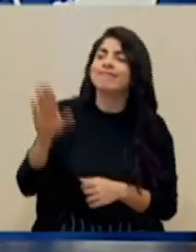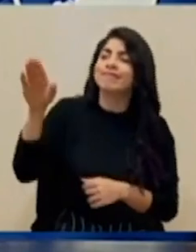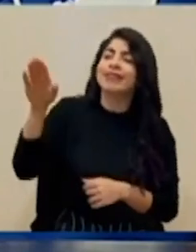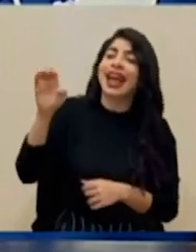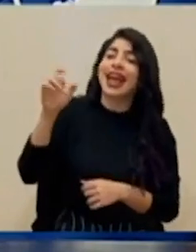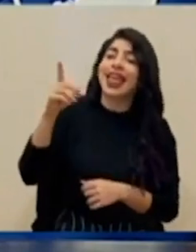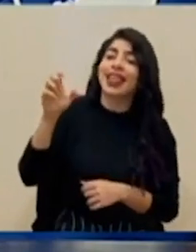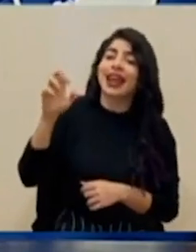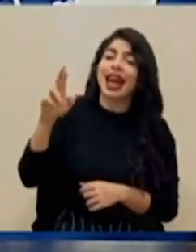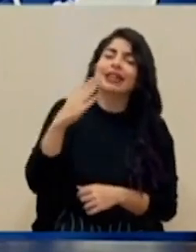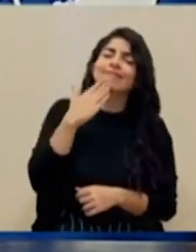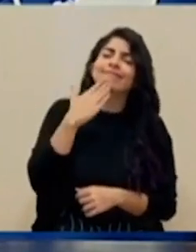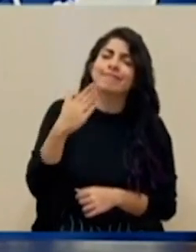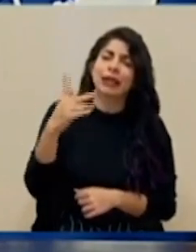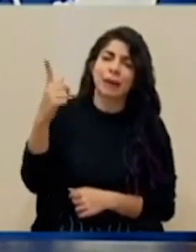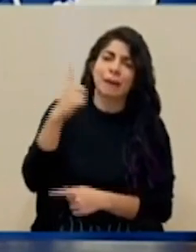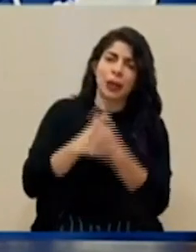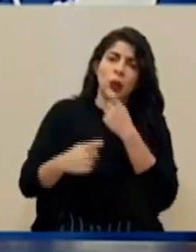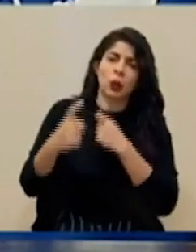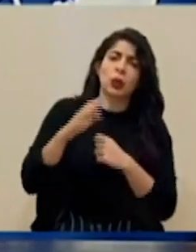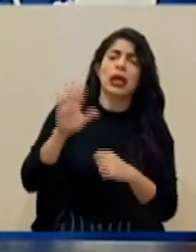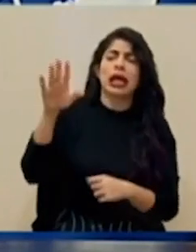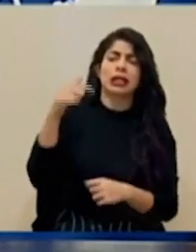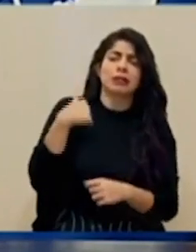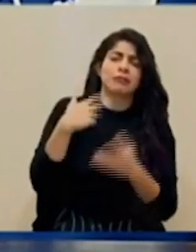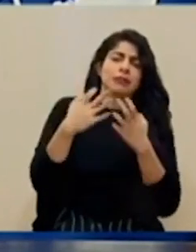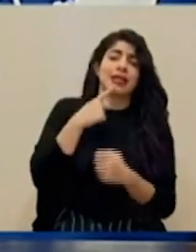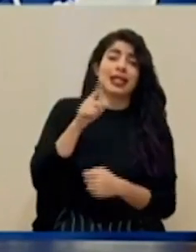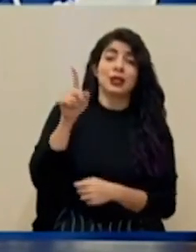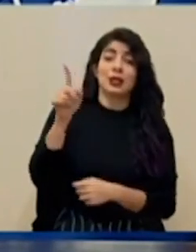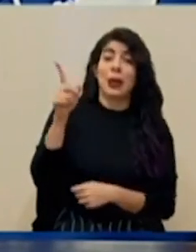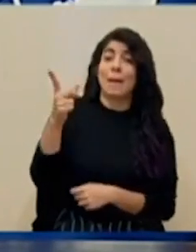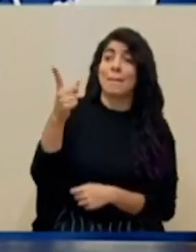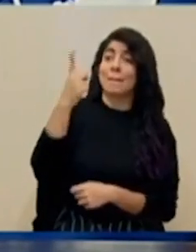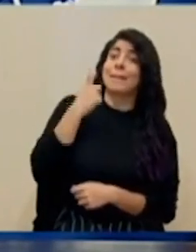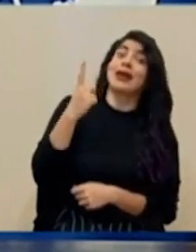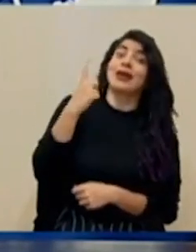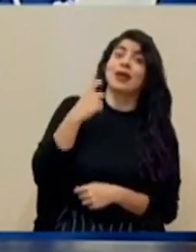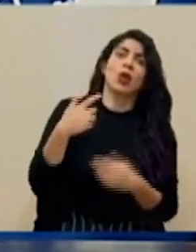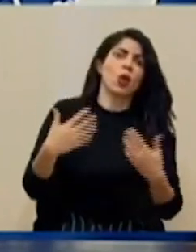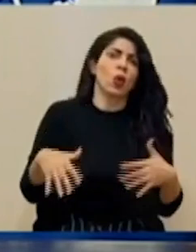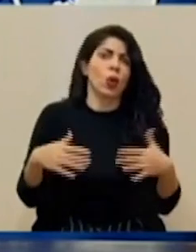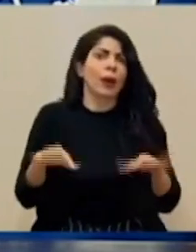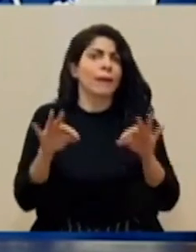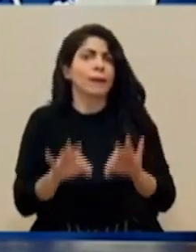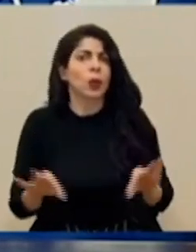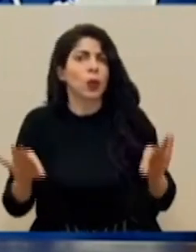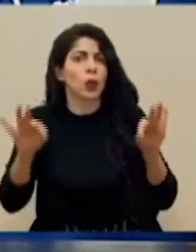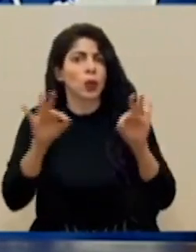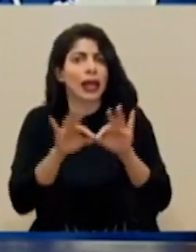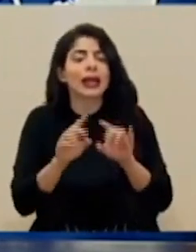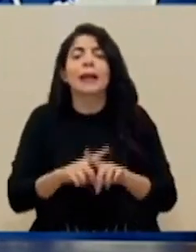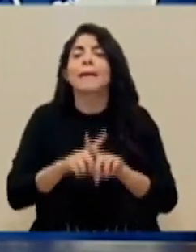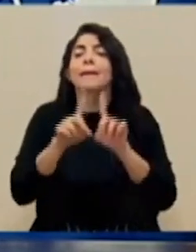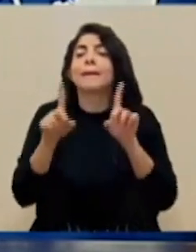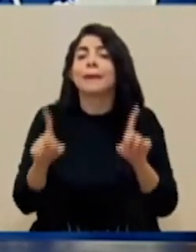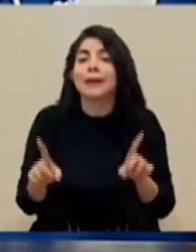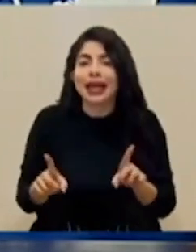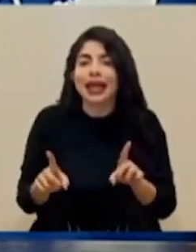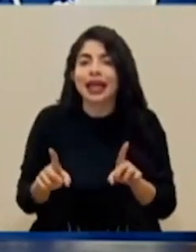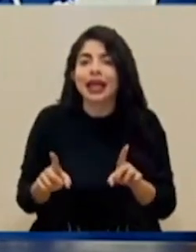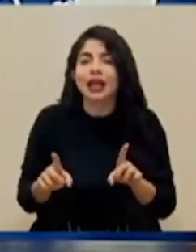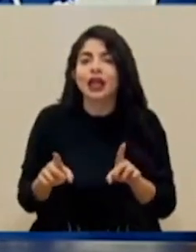consultas. Quiero decirle, don Edgar, que las consultas que usted hace son importantísimas, pero son